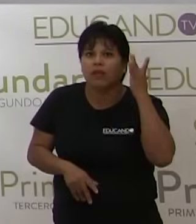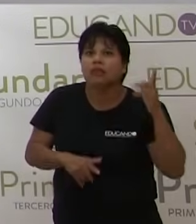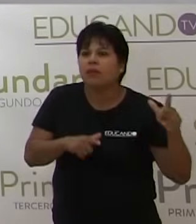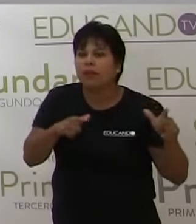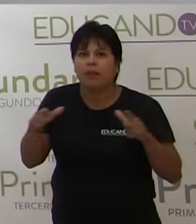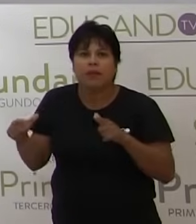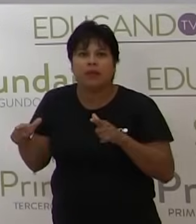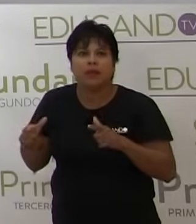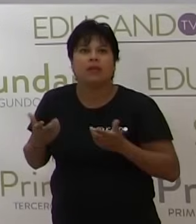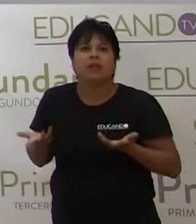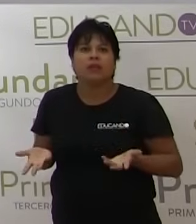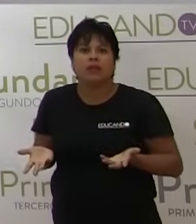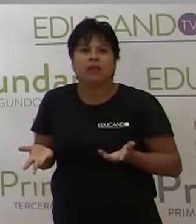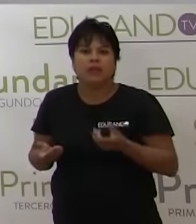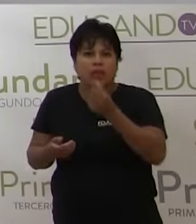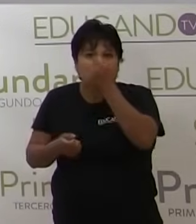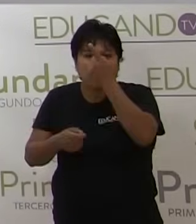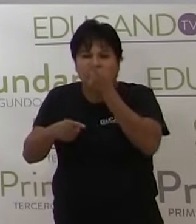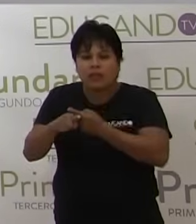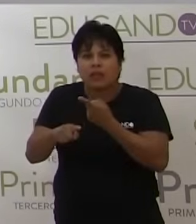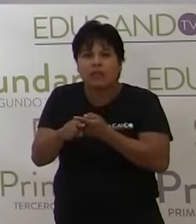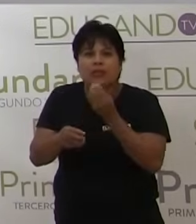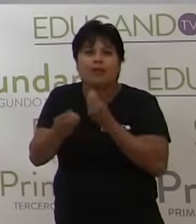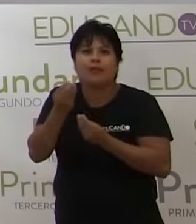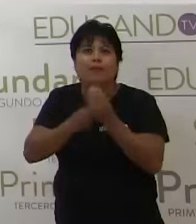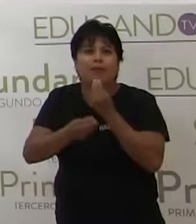pastel quién se lo